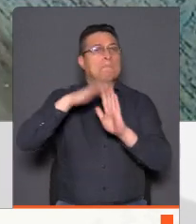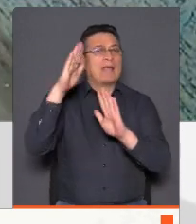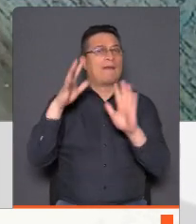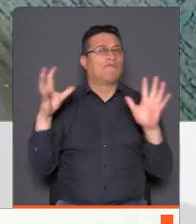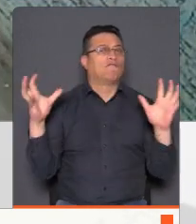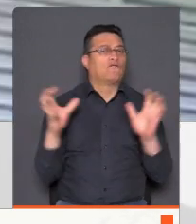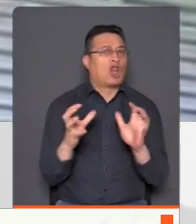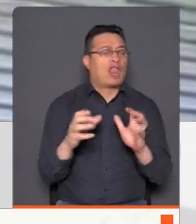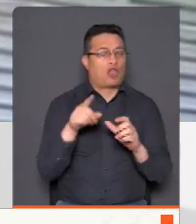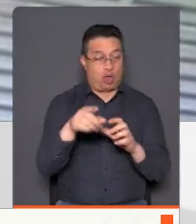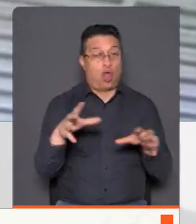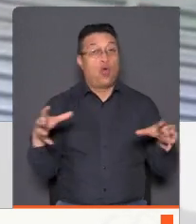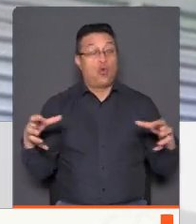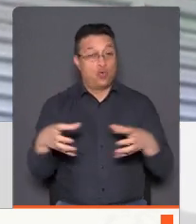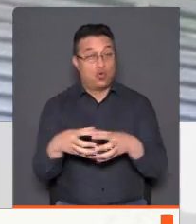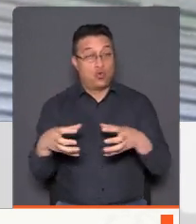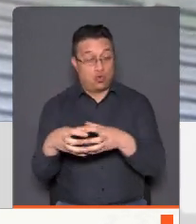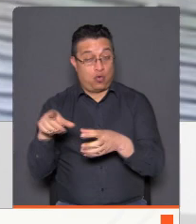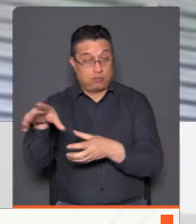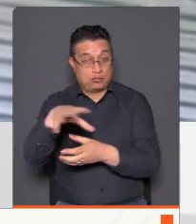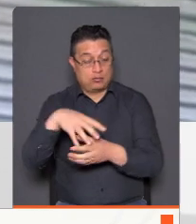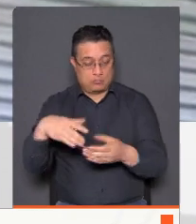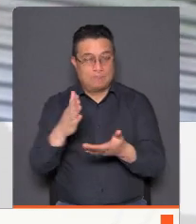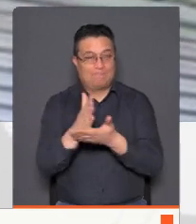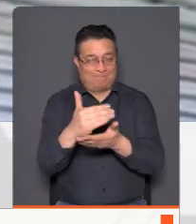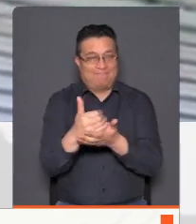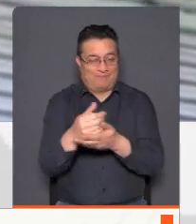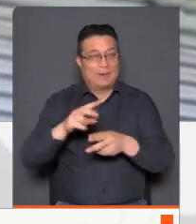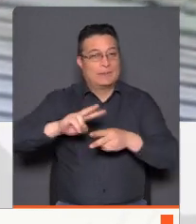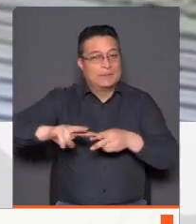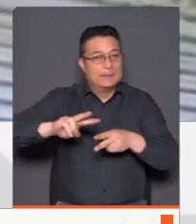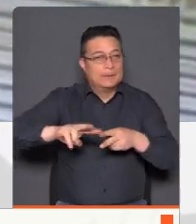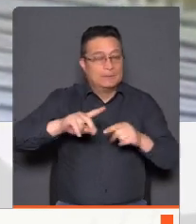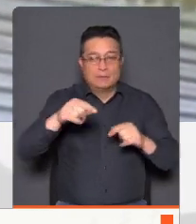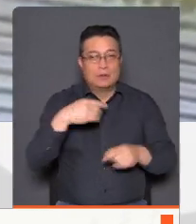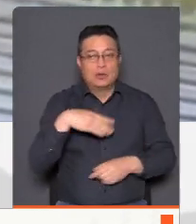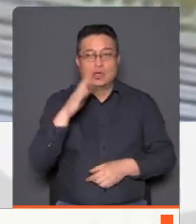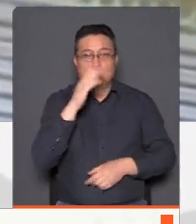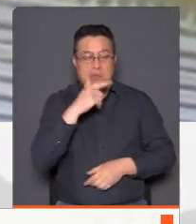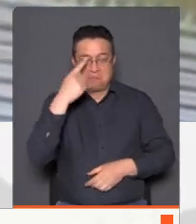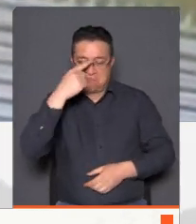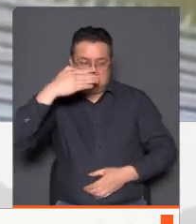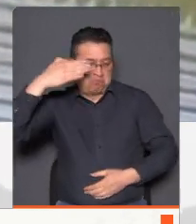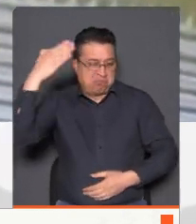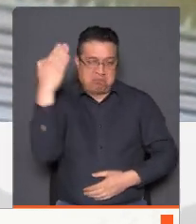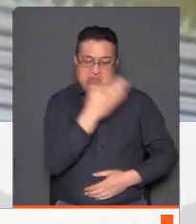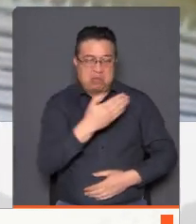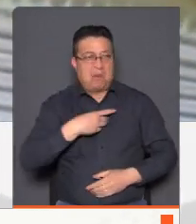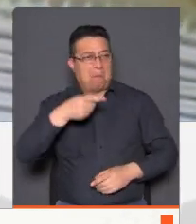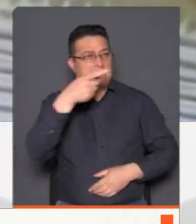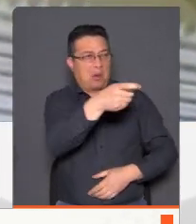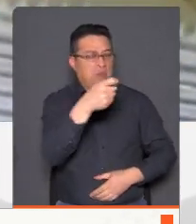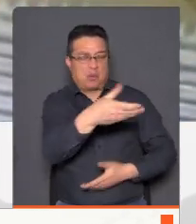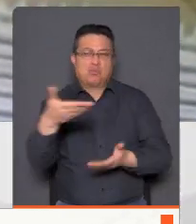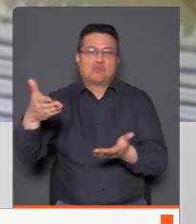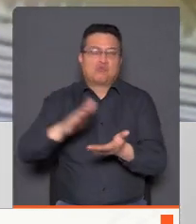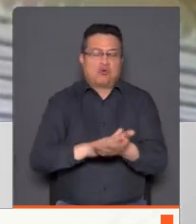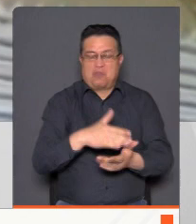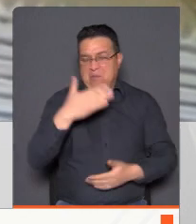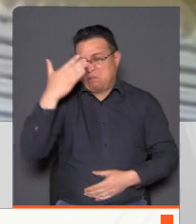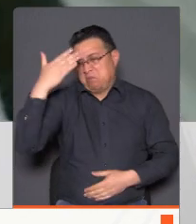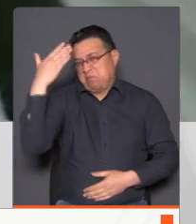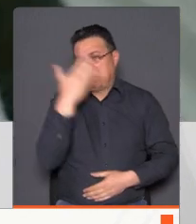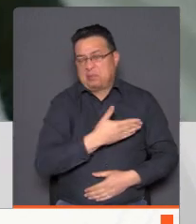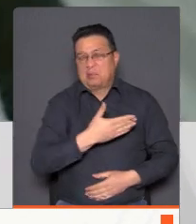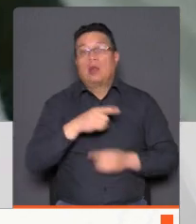¿son bandas organizadas que funcionan como usted lo está planteando, pero además que no tienen ninguna contemplación respecto a disparar, a matar incluso a las personas que